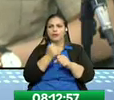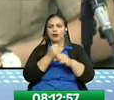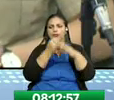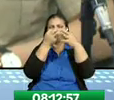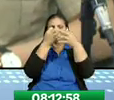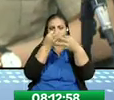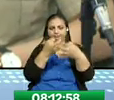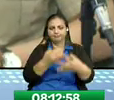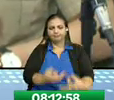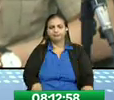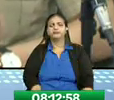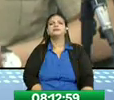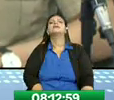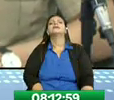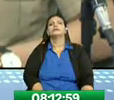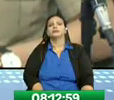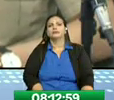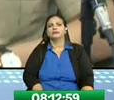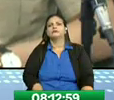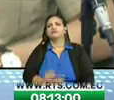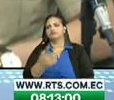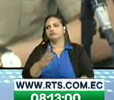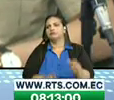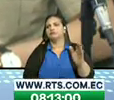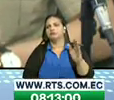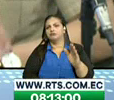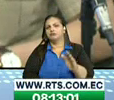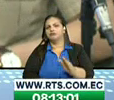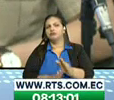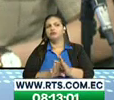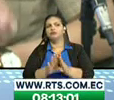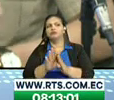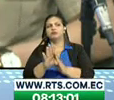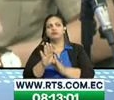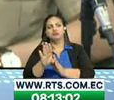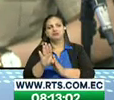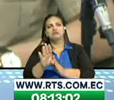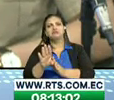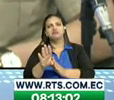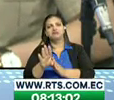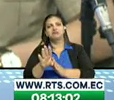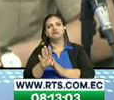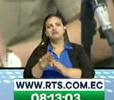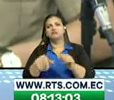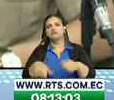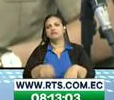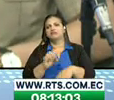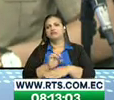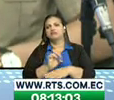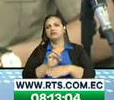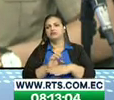señor comandante general, va teniendo éxito, va progresando, iremos